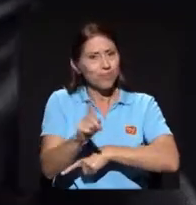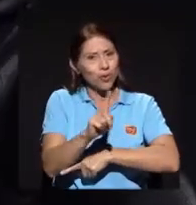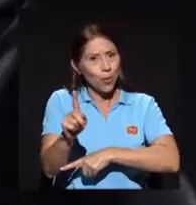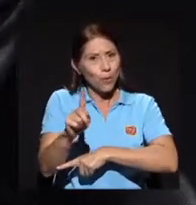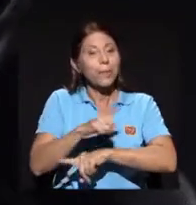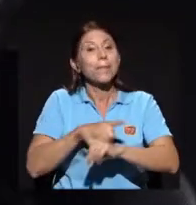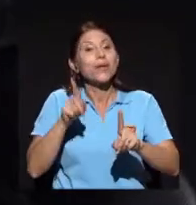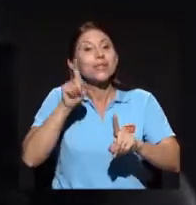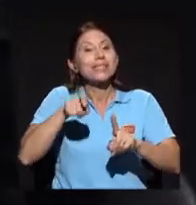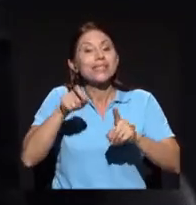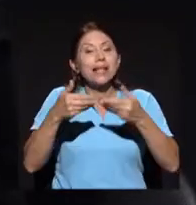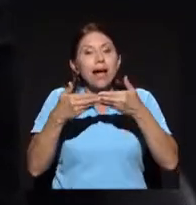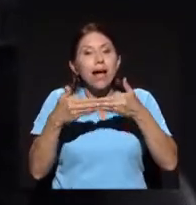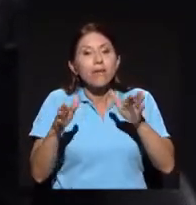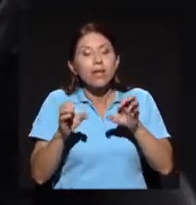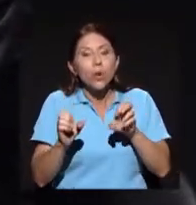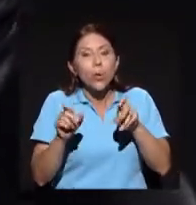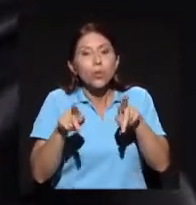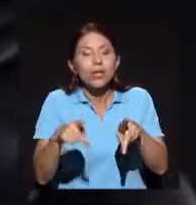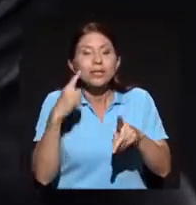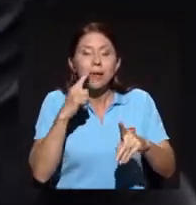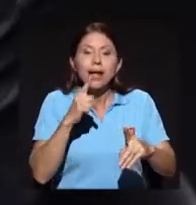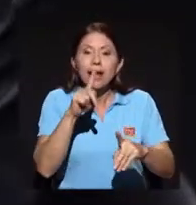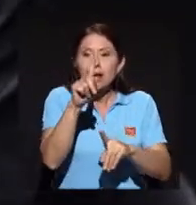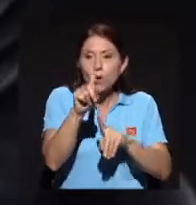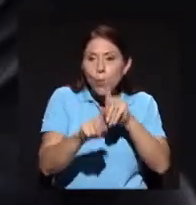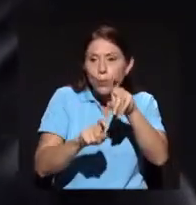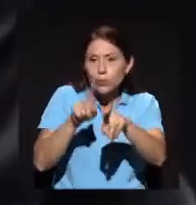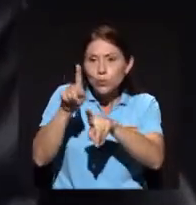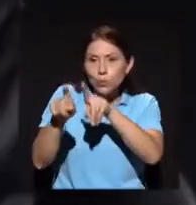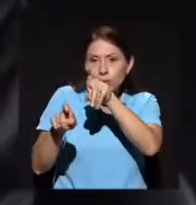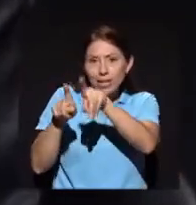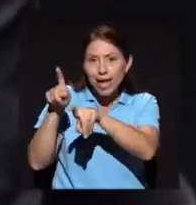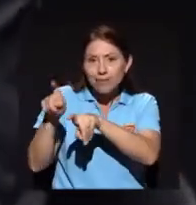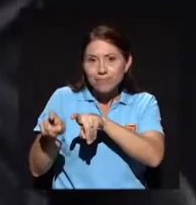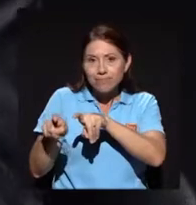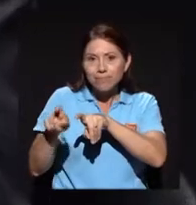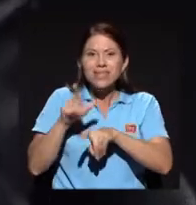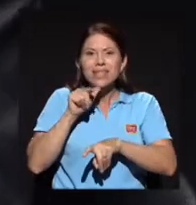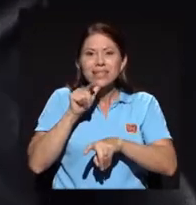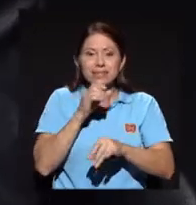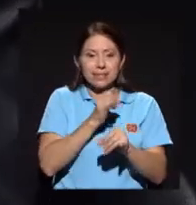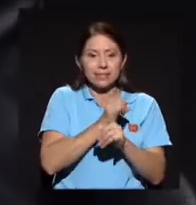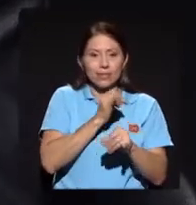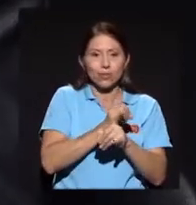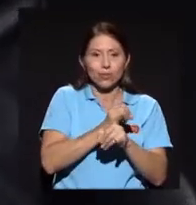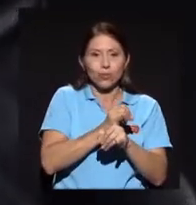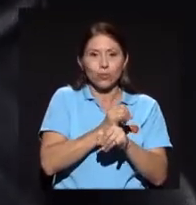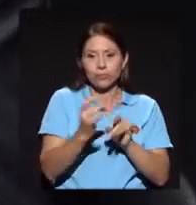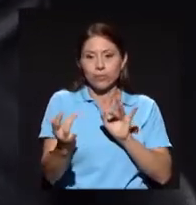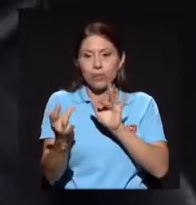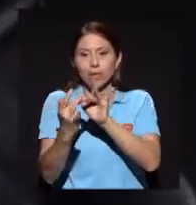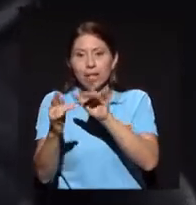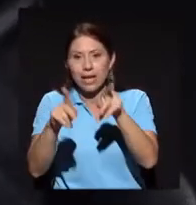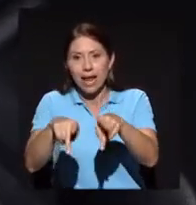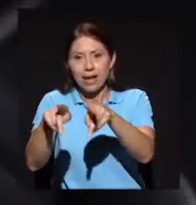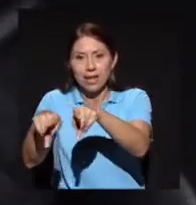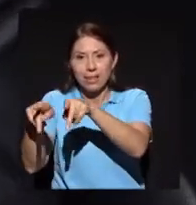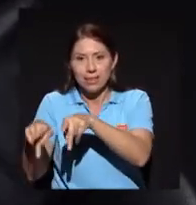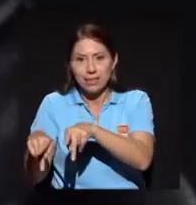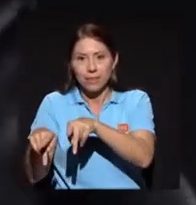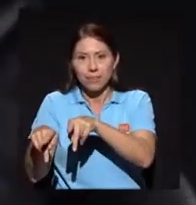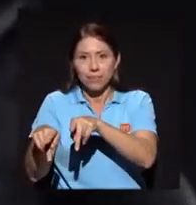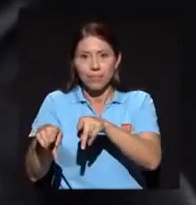entre lo que es la institución y la gente que la calle no sea la única